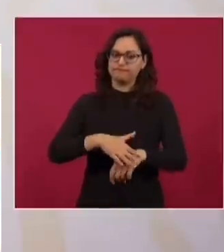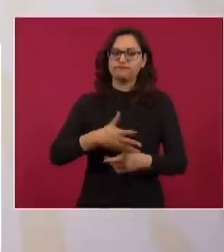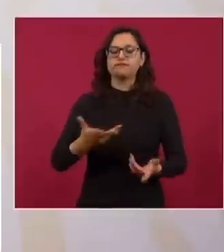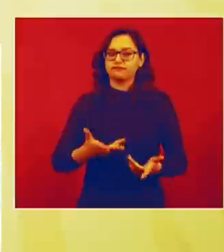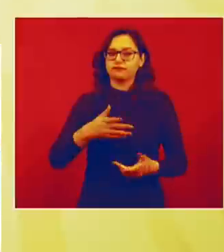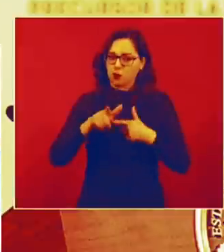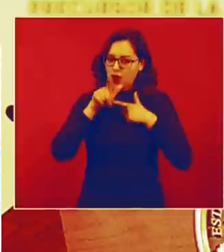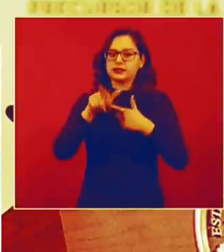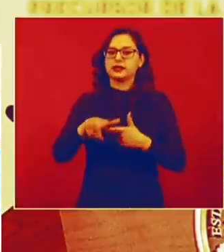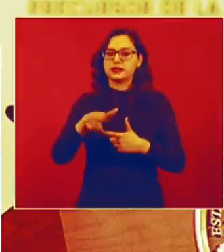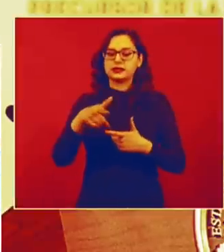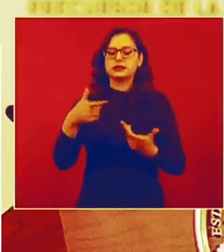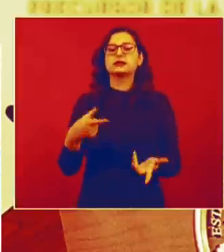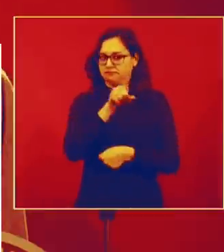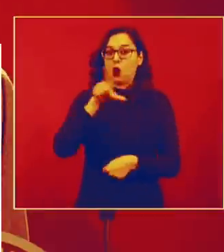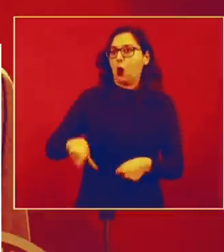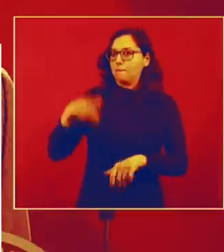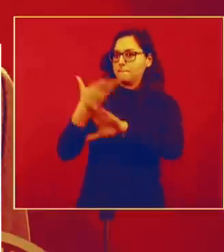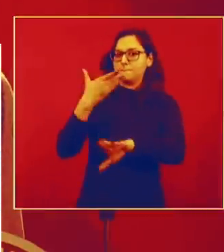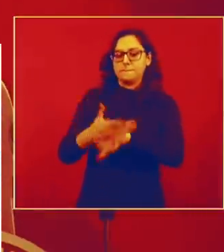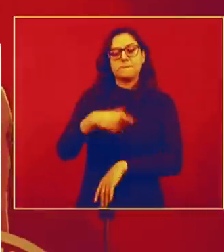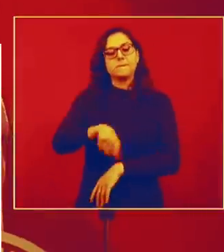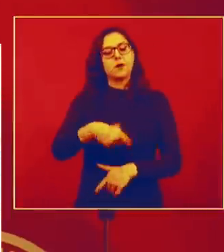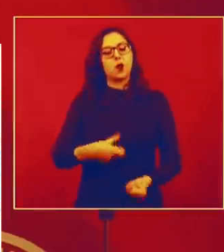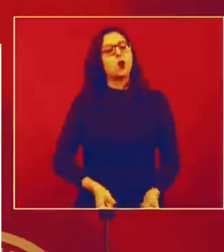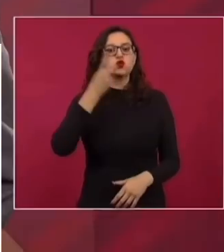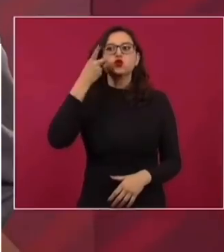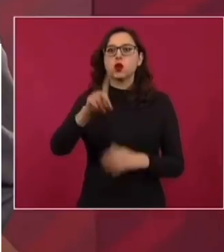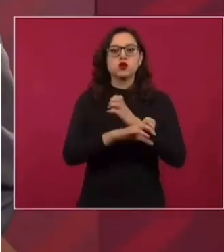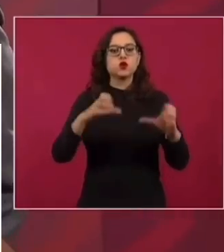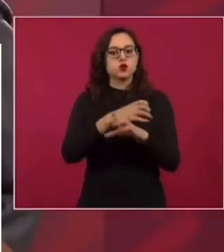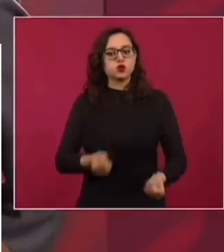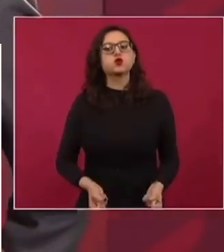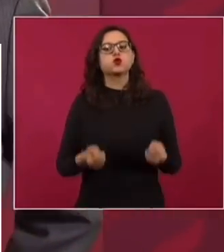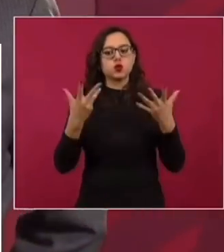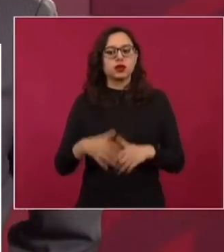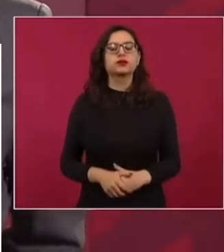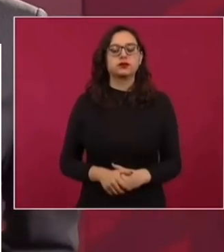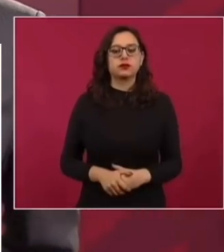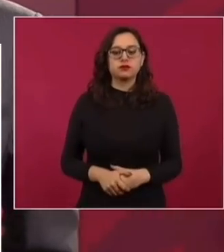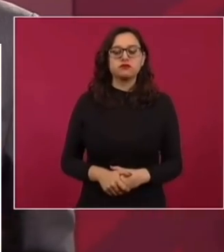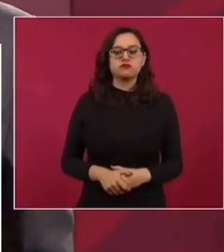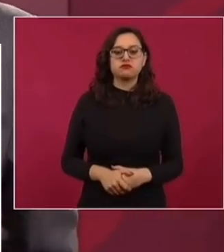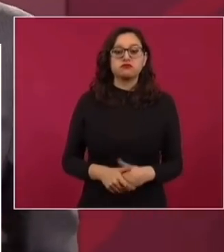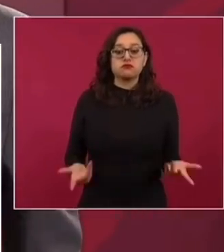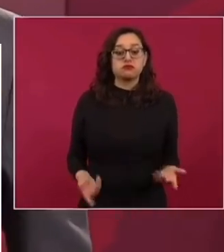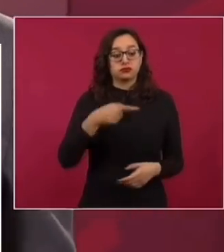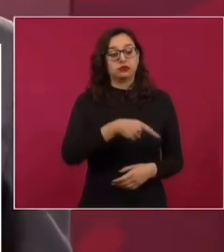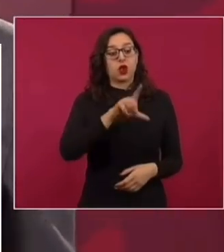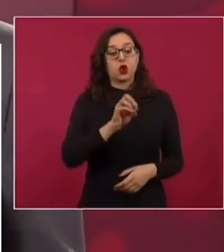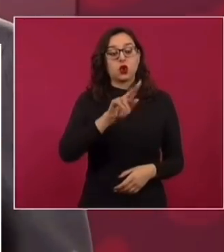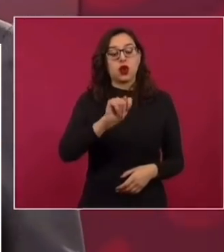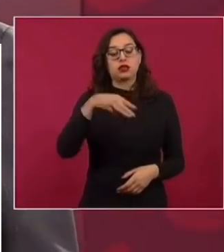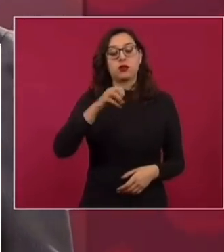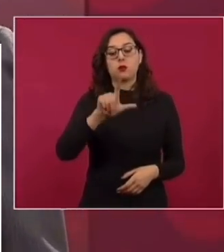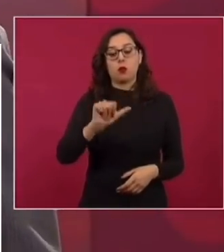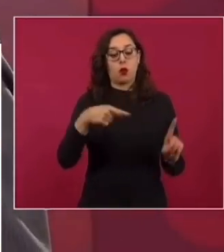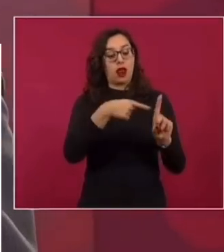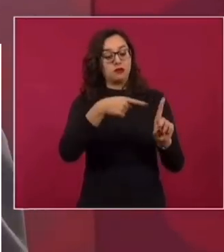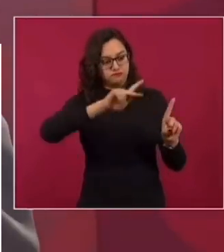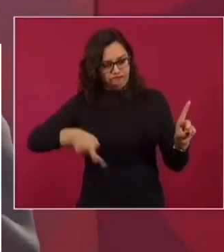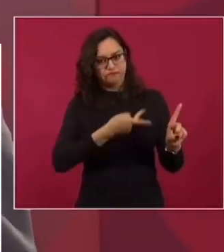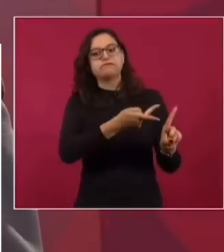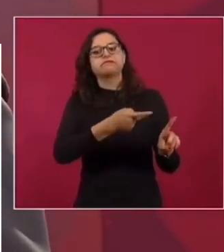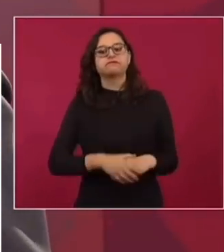cuánto ganan estos golpeadores. ¿Qué tienen estos golpeadores? Le sigo preguntando a señor Loret de Mola, porque el Instituto